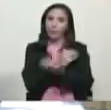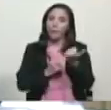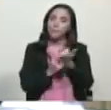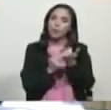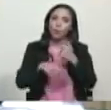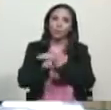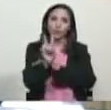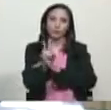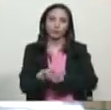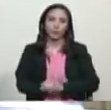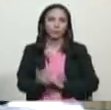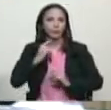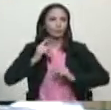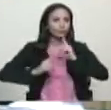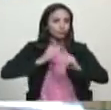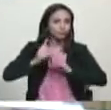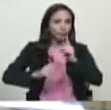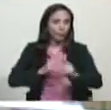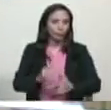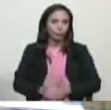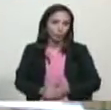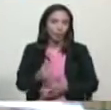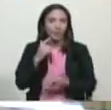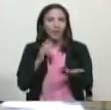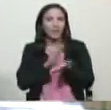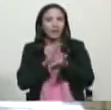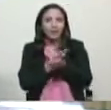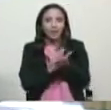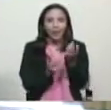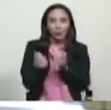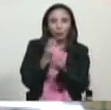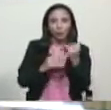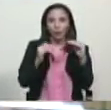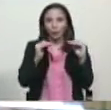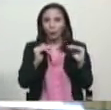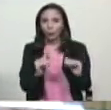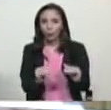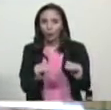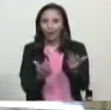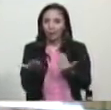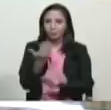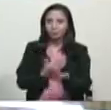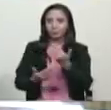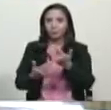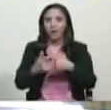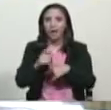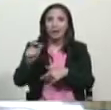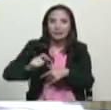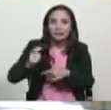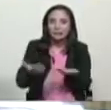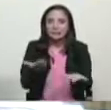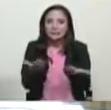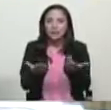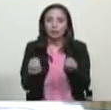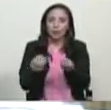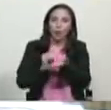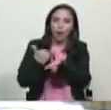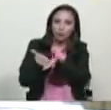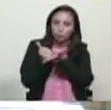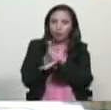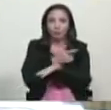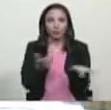gran alianza productiva de estabilidad económica, de satisfacción de las necesidades con nuestras